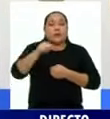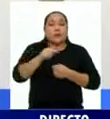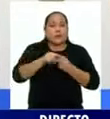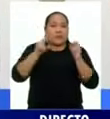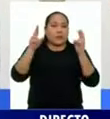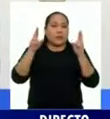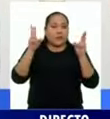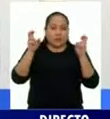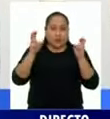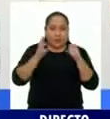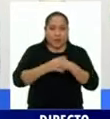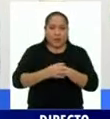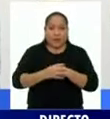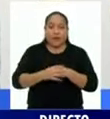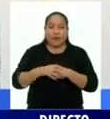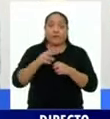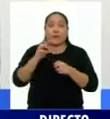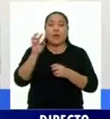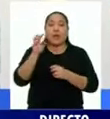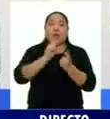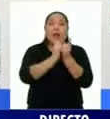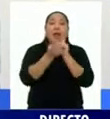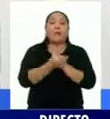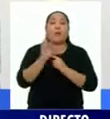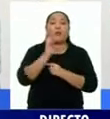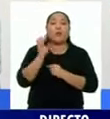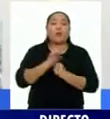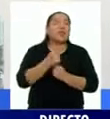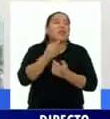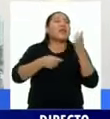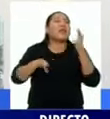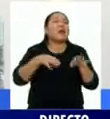tipo de cambio, lo que hace nuestro Banco Central es